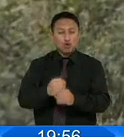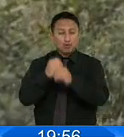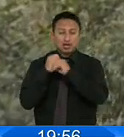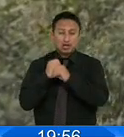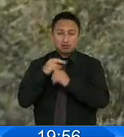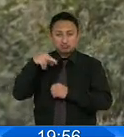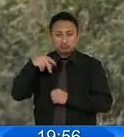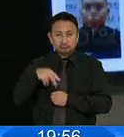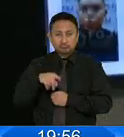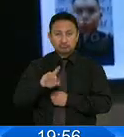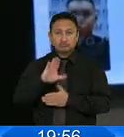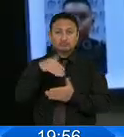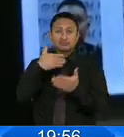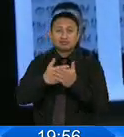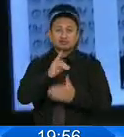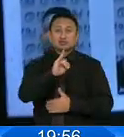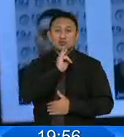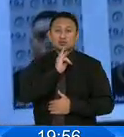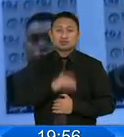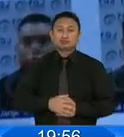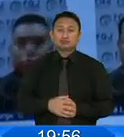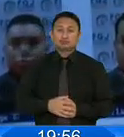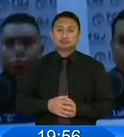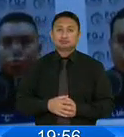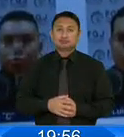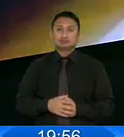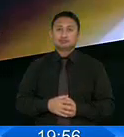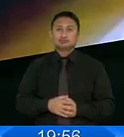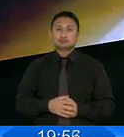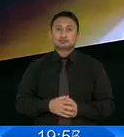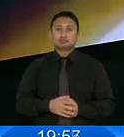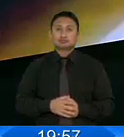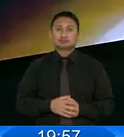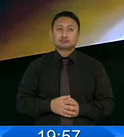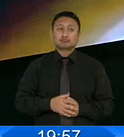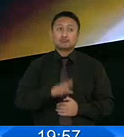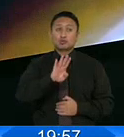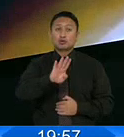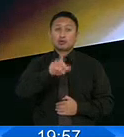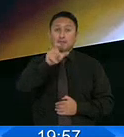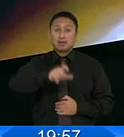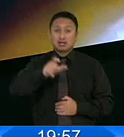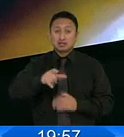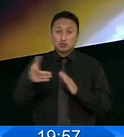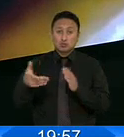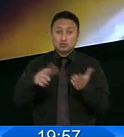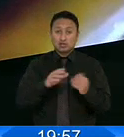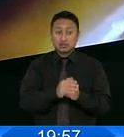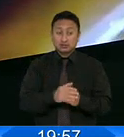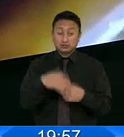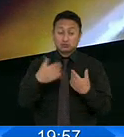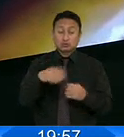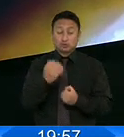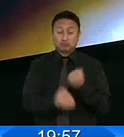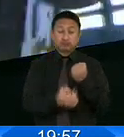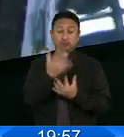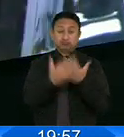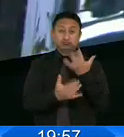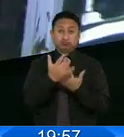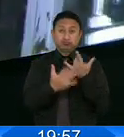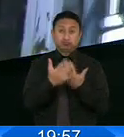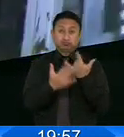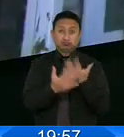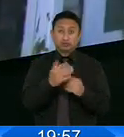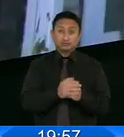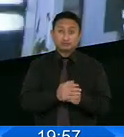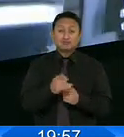migrantes, informó Caterine Aguirre. Cuatro personas fallecieron en un incendio registrado en la unidad de